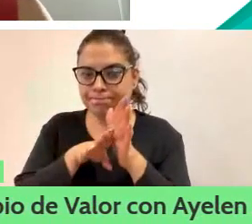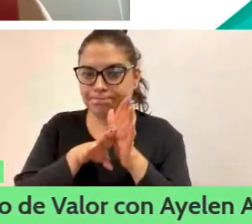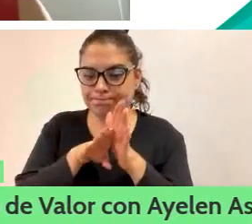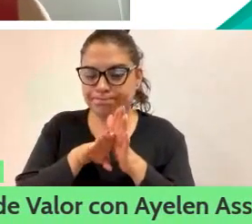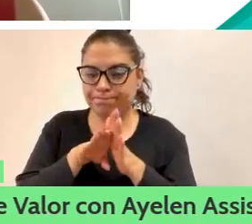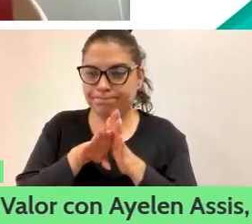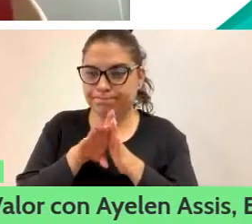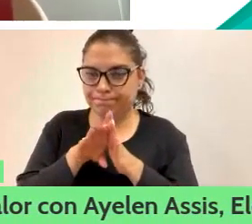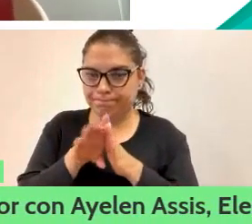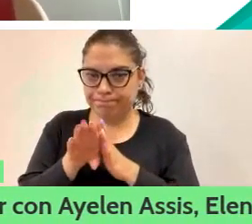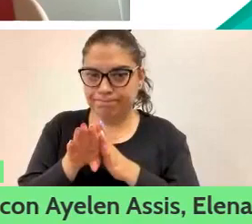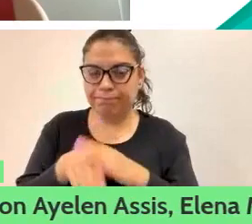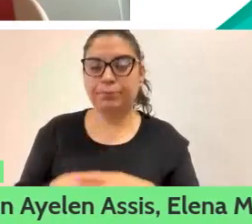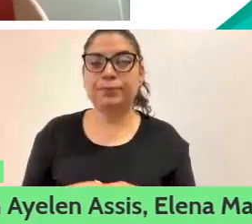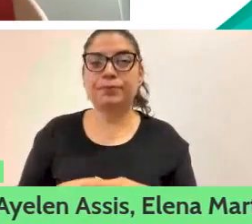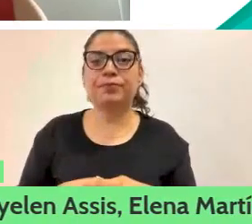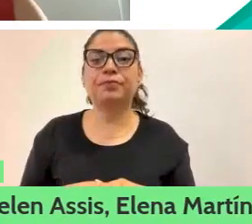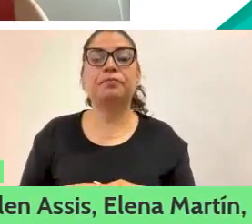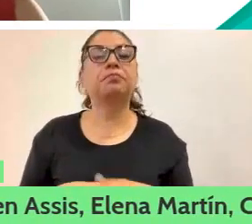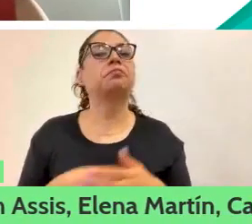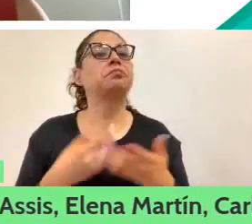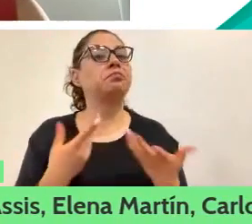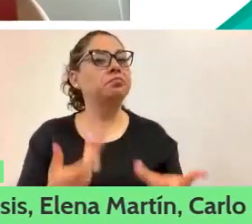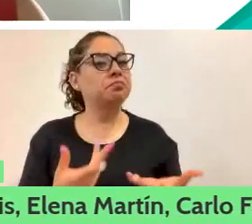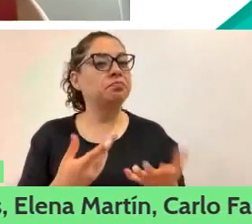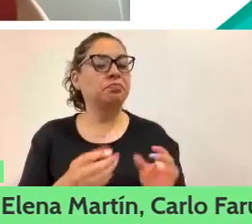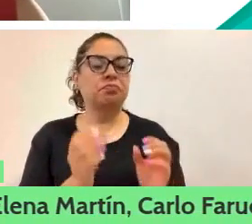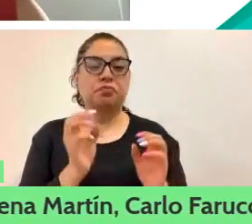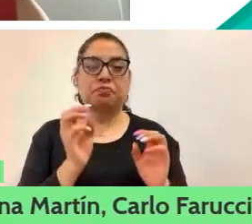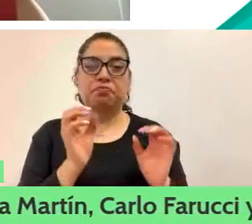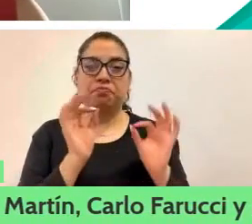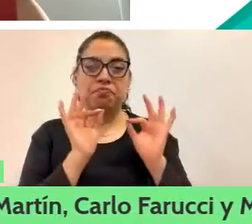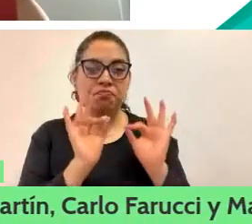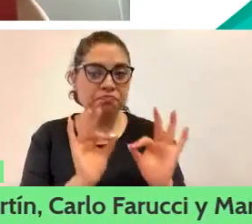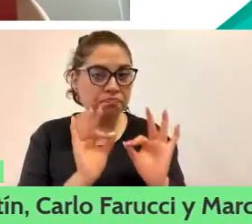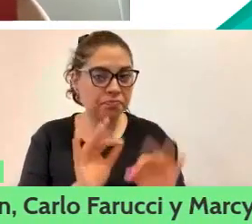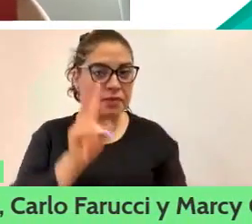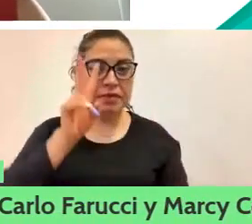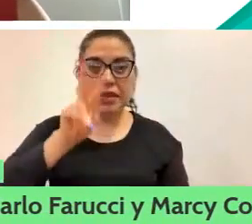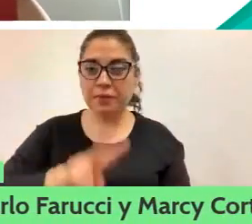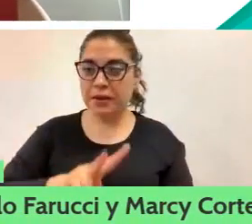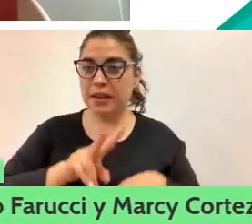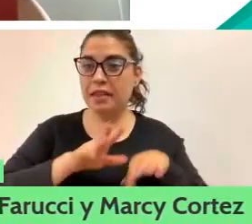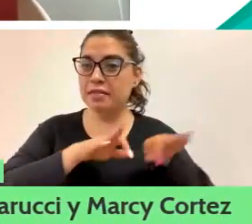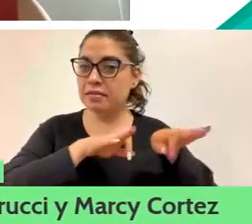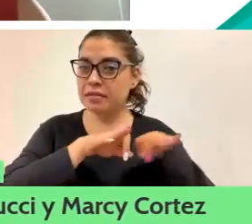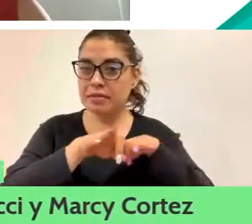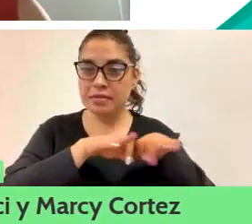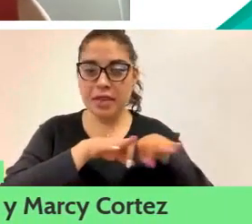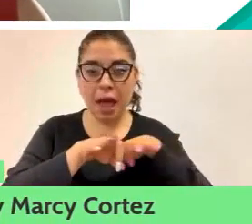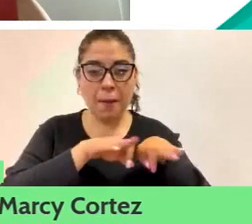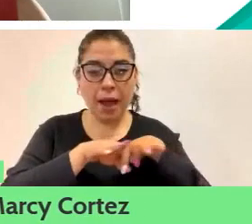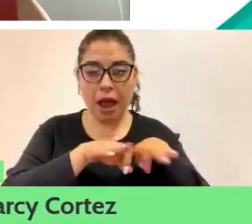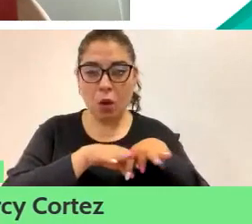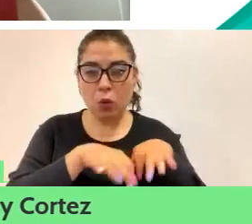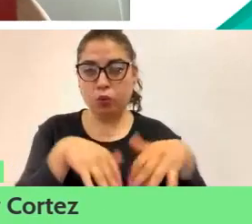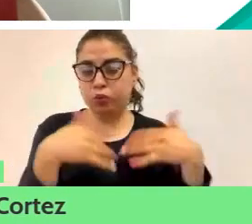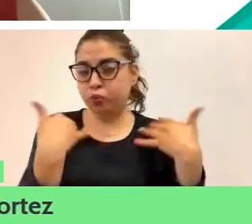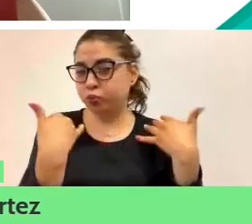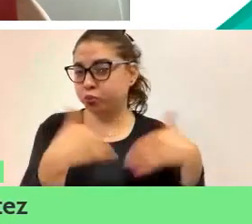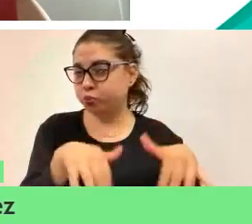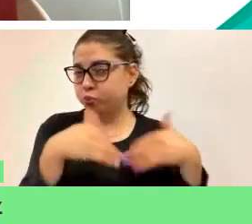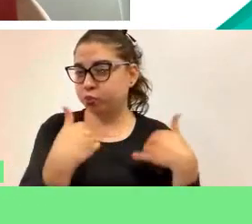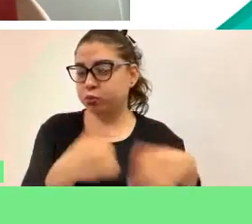paso. Excelente, Ayelen. Realmente un gran trabajo original, pero sobre todo creo